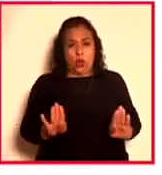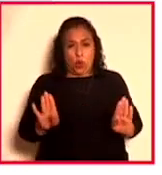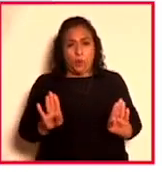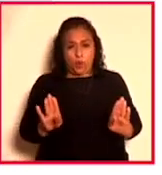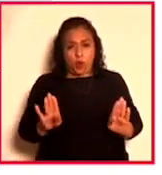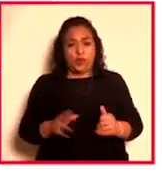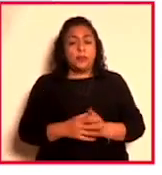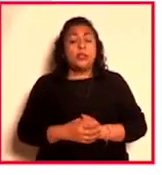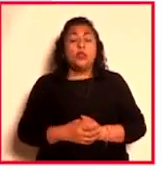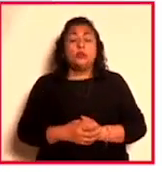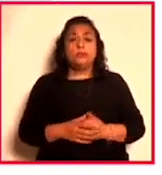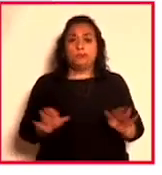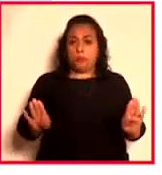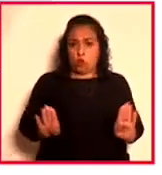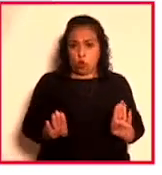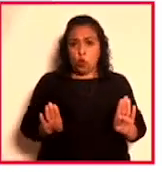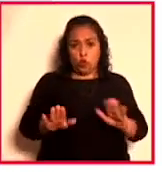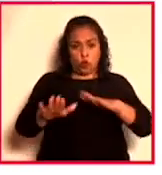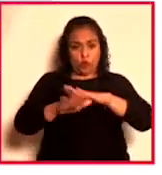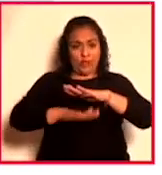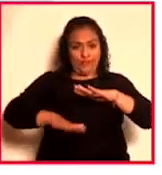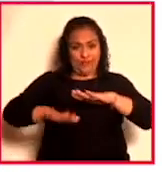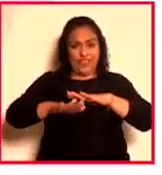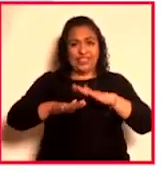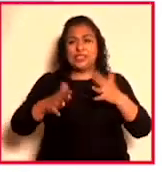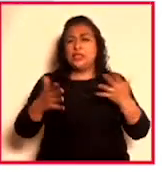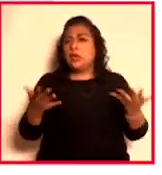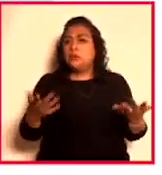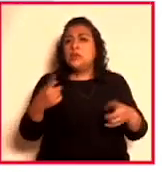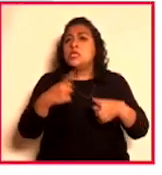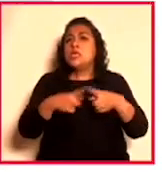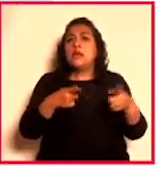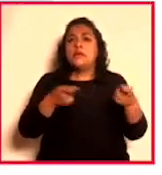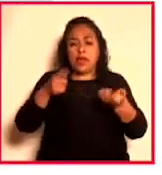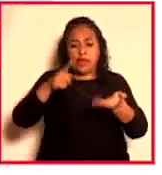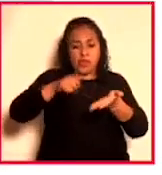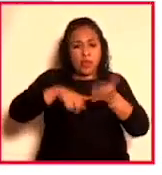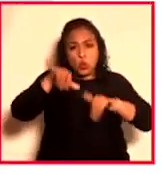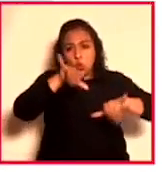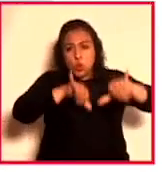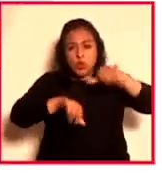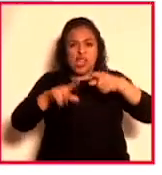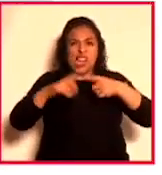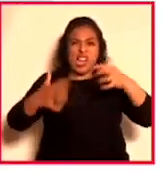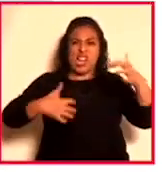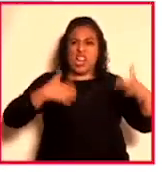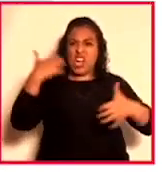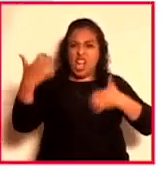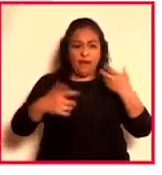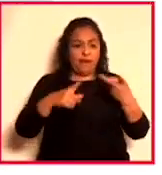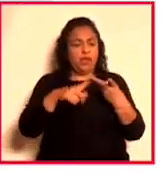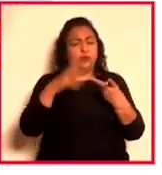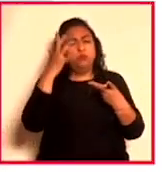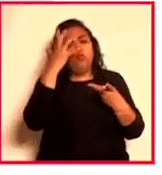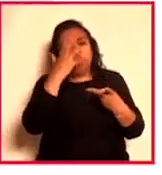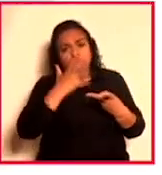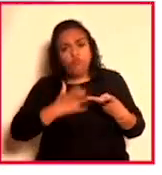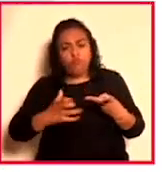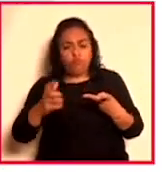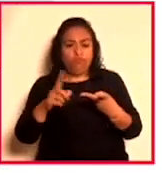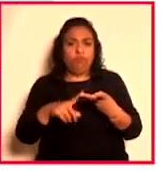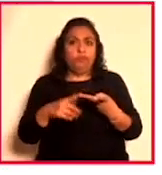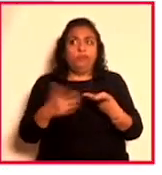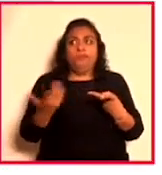La conducta básica la regulan nuestras sustancias, la rabia, la tristeza,